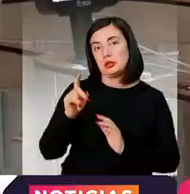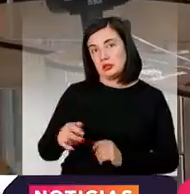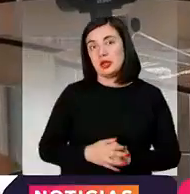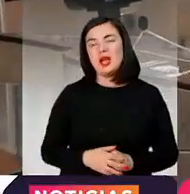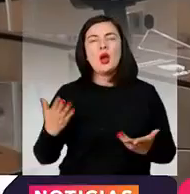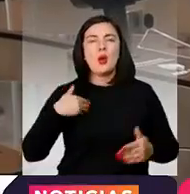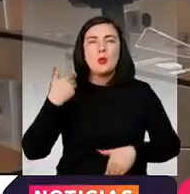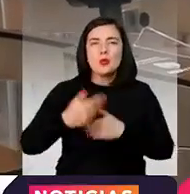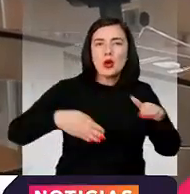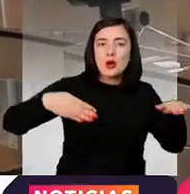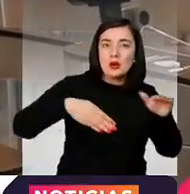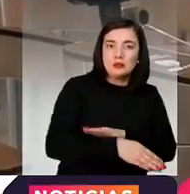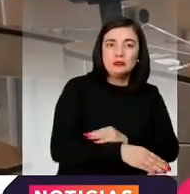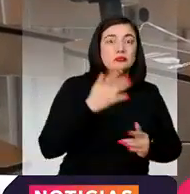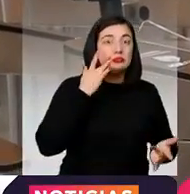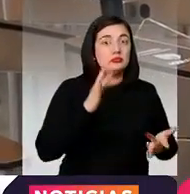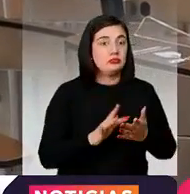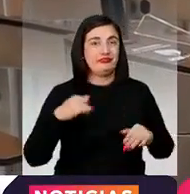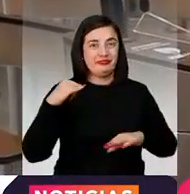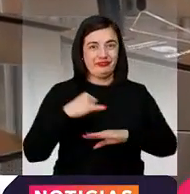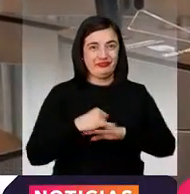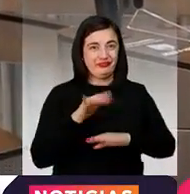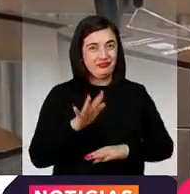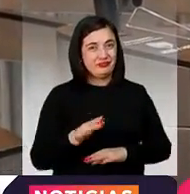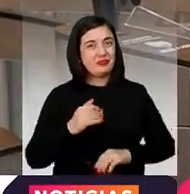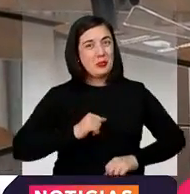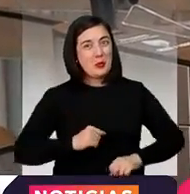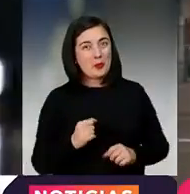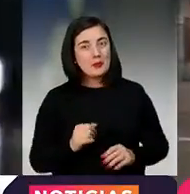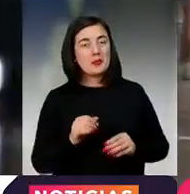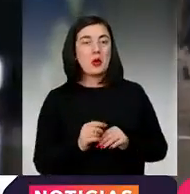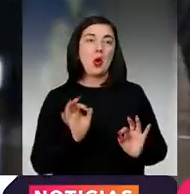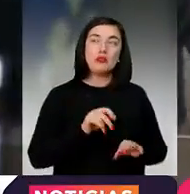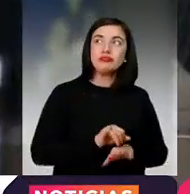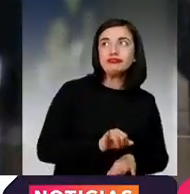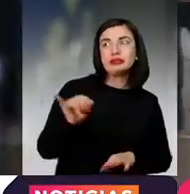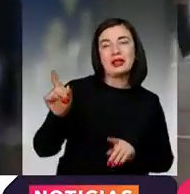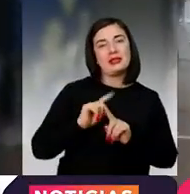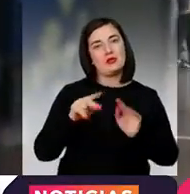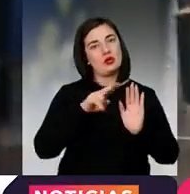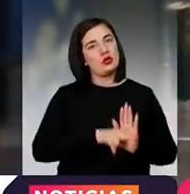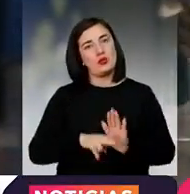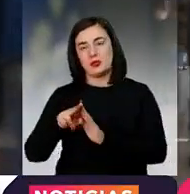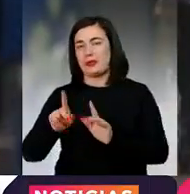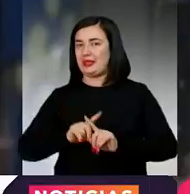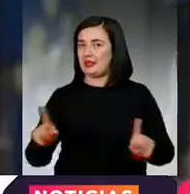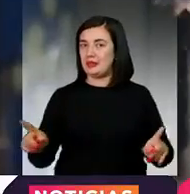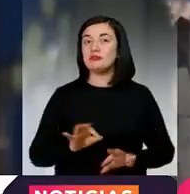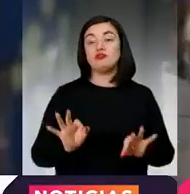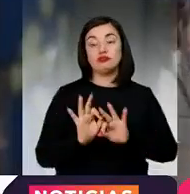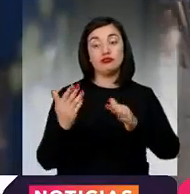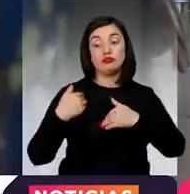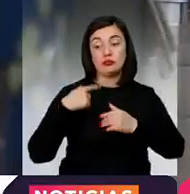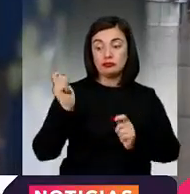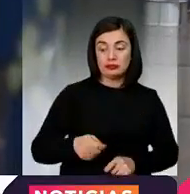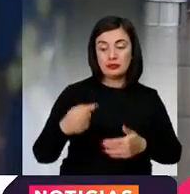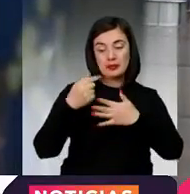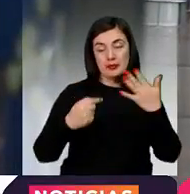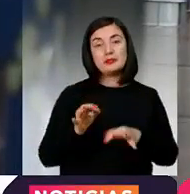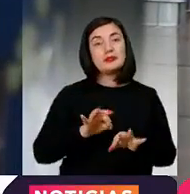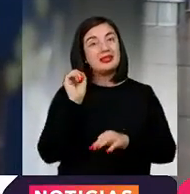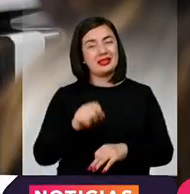para ingresar a la terminal aérea y emprender su viaje son diferentes y hacen parte de sus obligaciones como viajero. Tenga en cuenta las